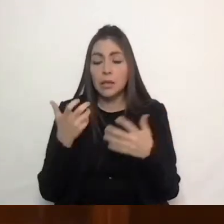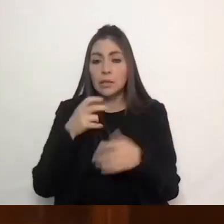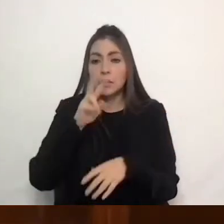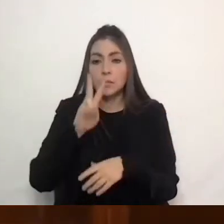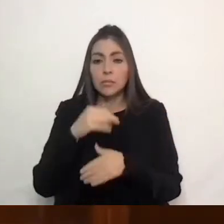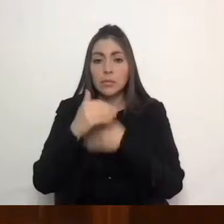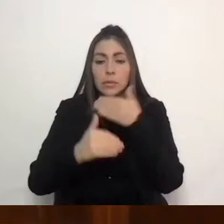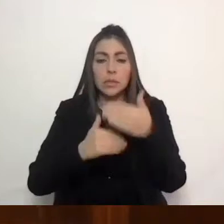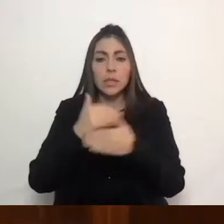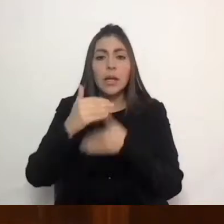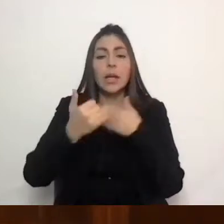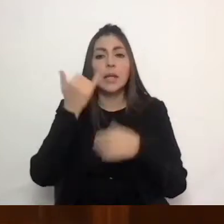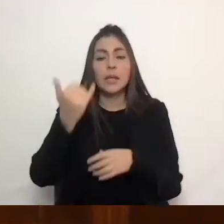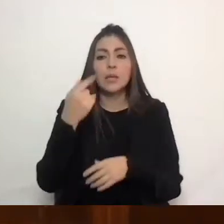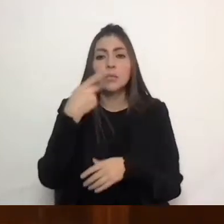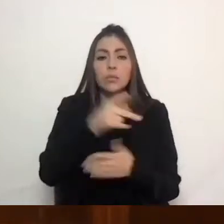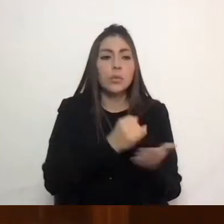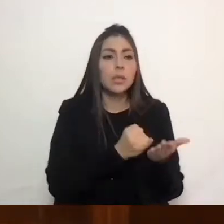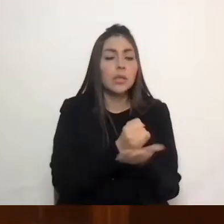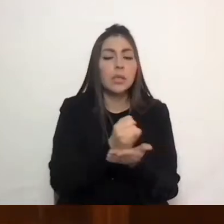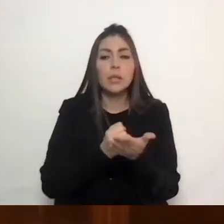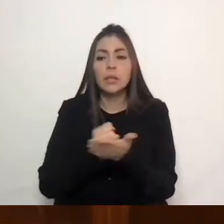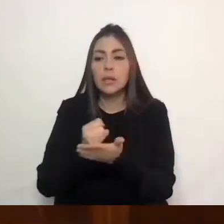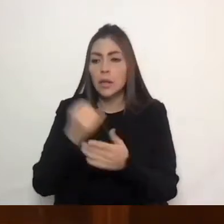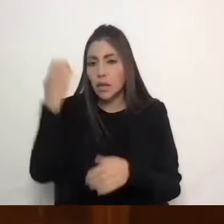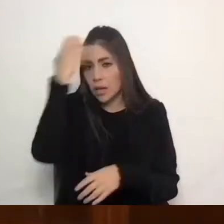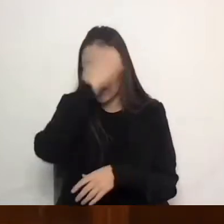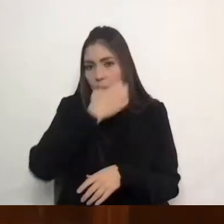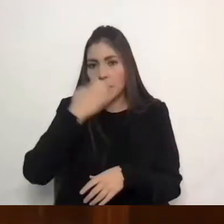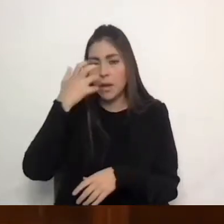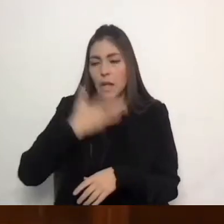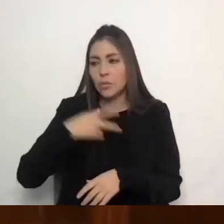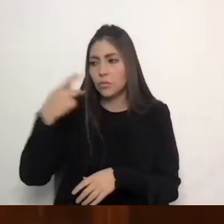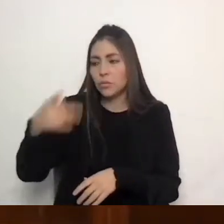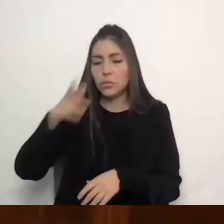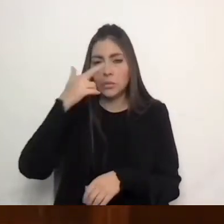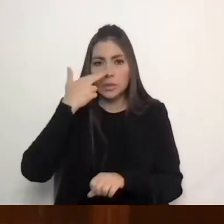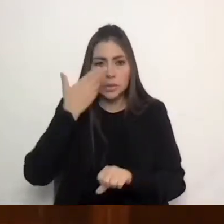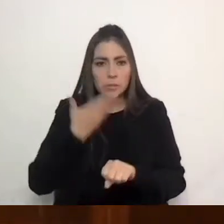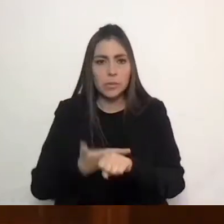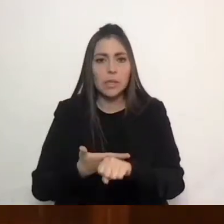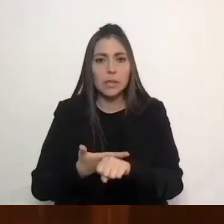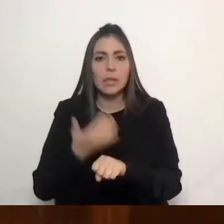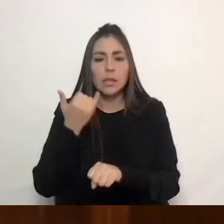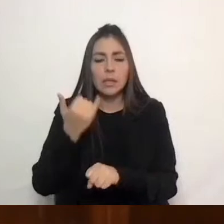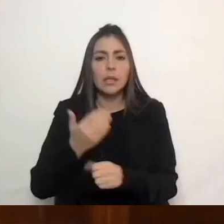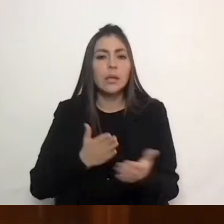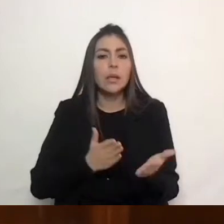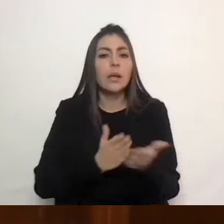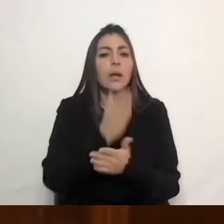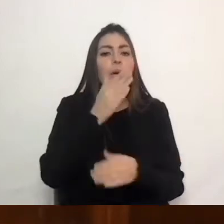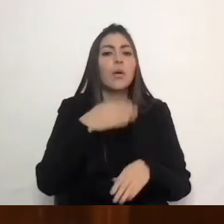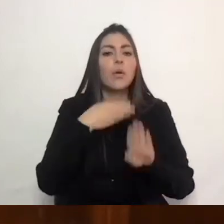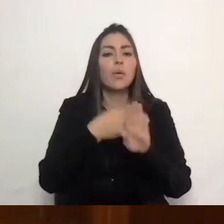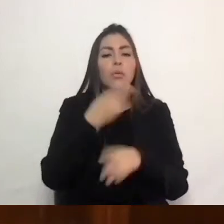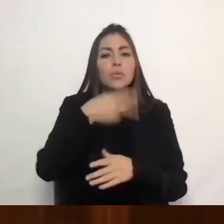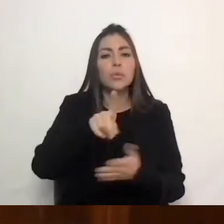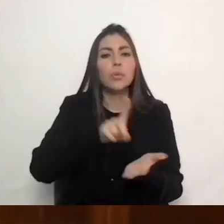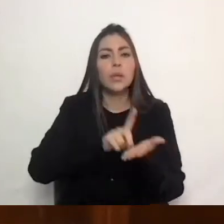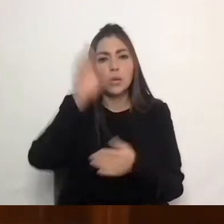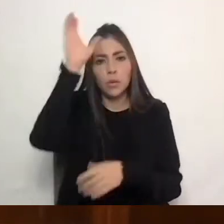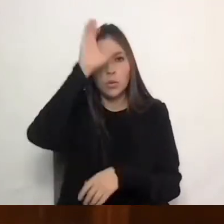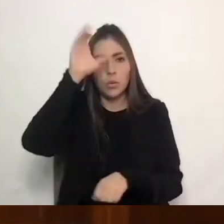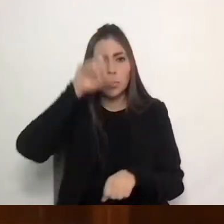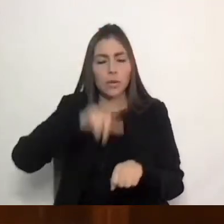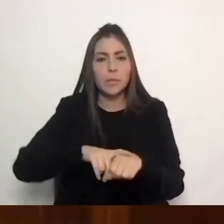evaluación de las decisiones que se conciernen y que afectan el ejercicio de sus derechos culturales. A lo